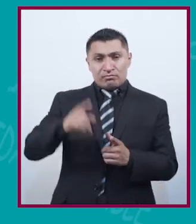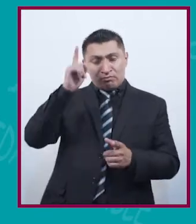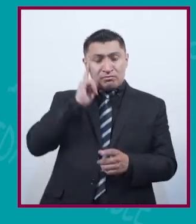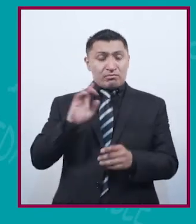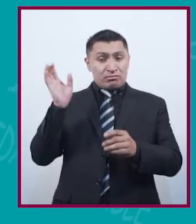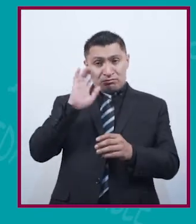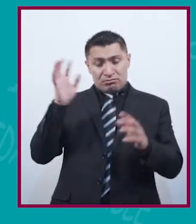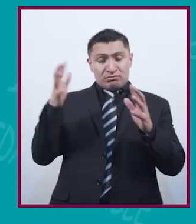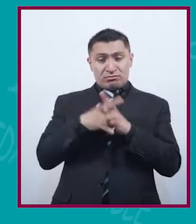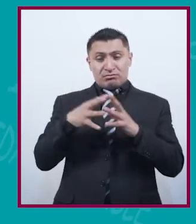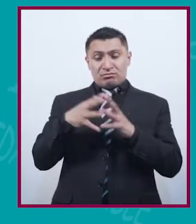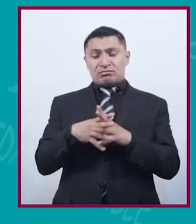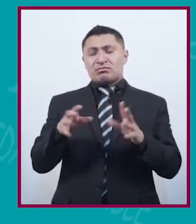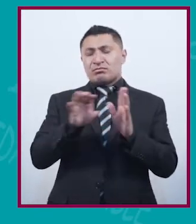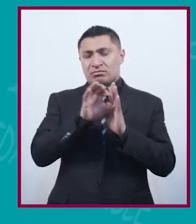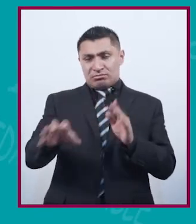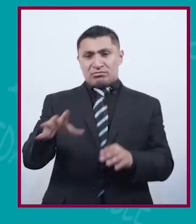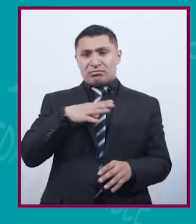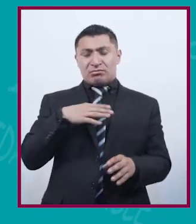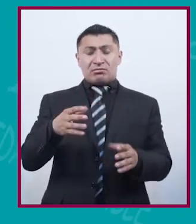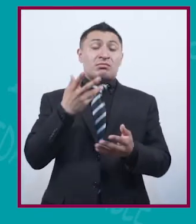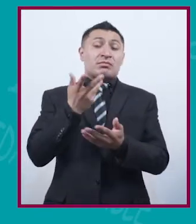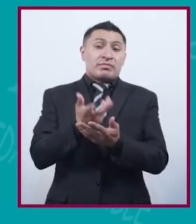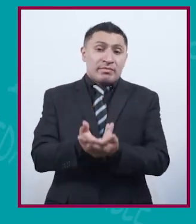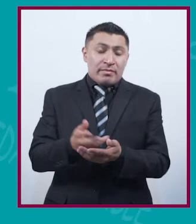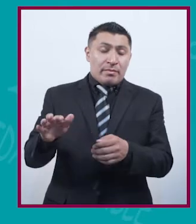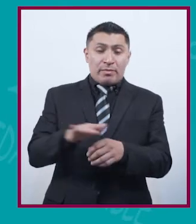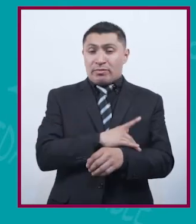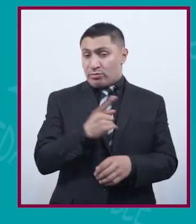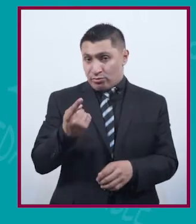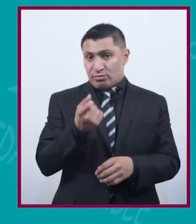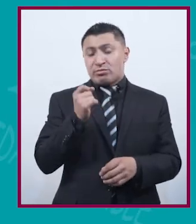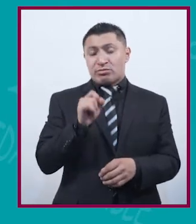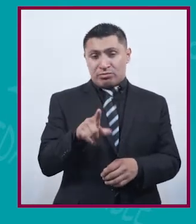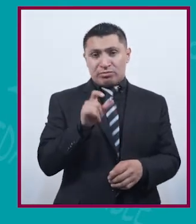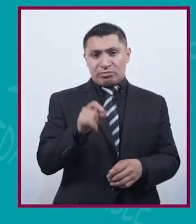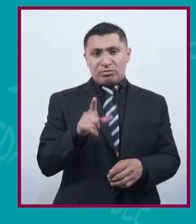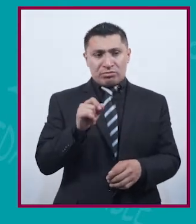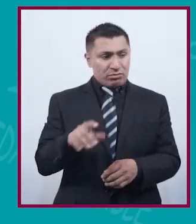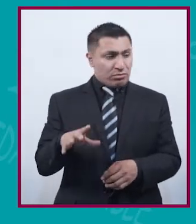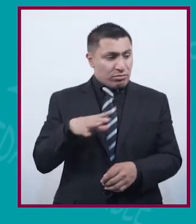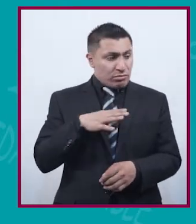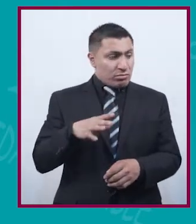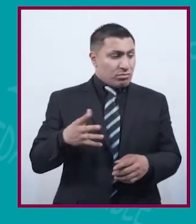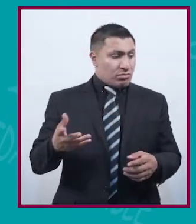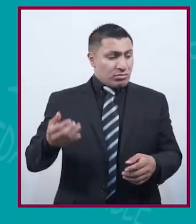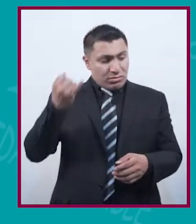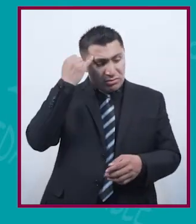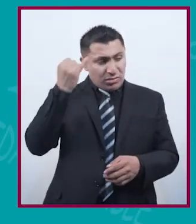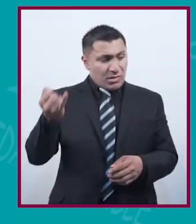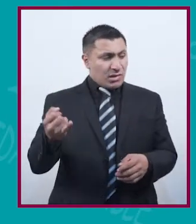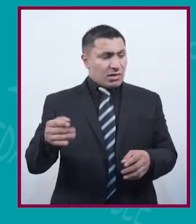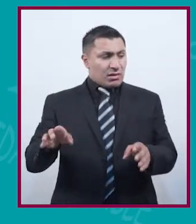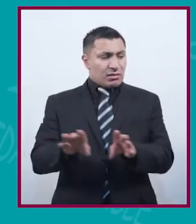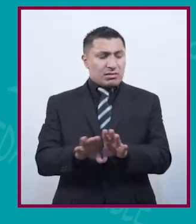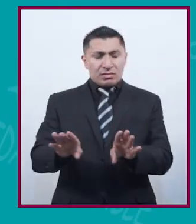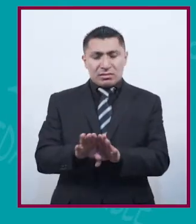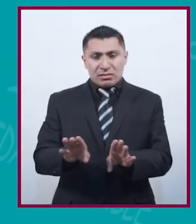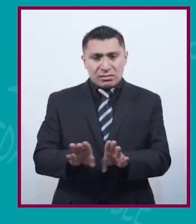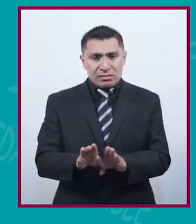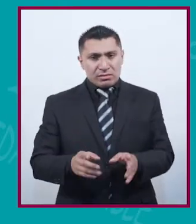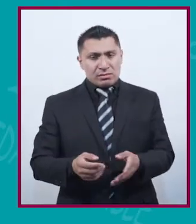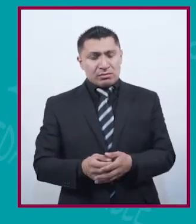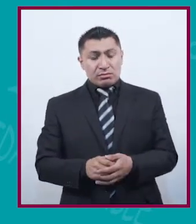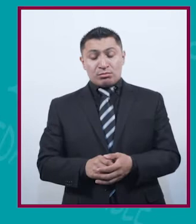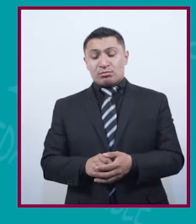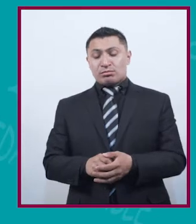feministas en el momento de la guerra, digamos que tienen un receso, porque también había una idea